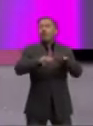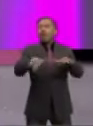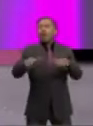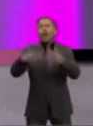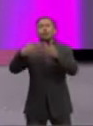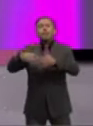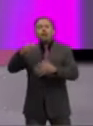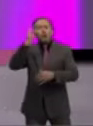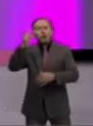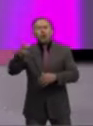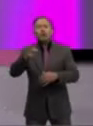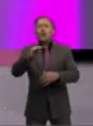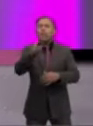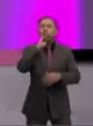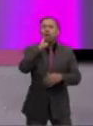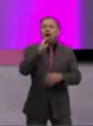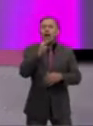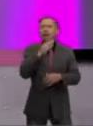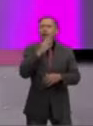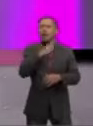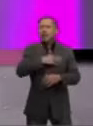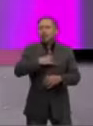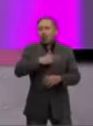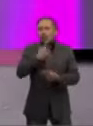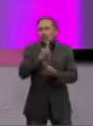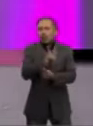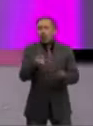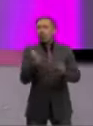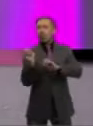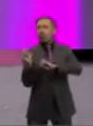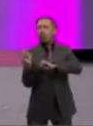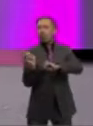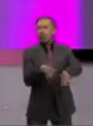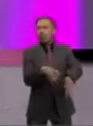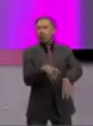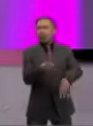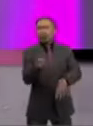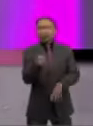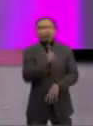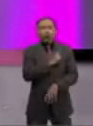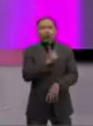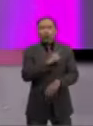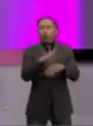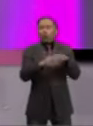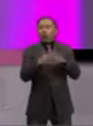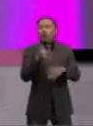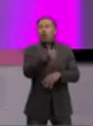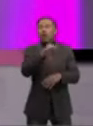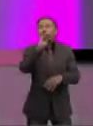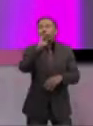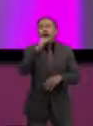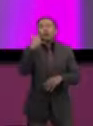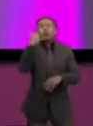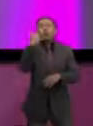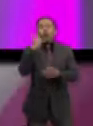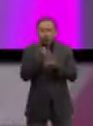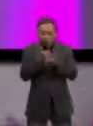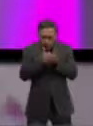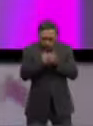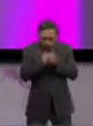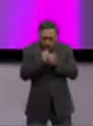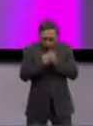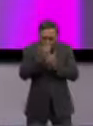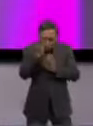madres de familia, a los niños que los obligaron a estudiar en un celular de la mamá porque no tenían más. ¿Por qué no